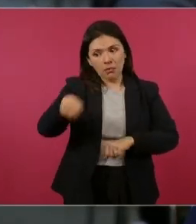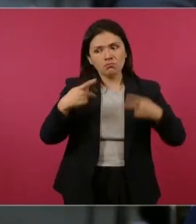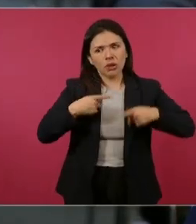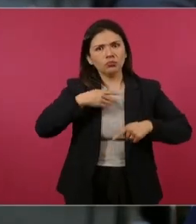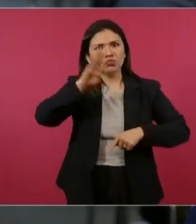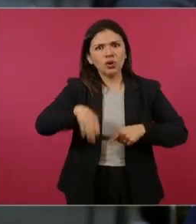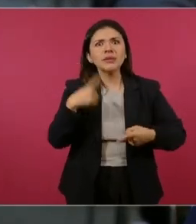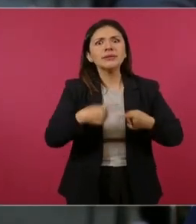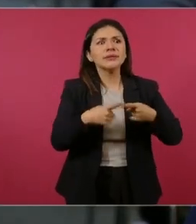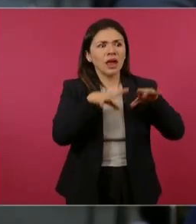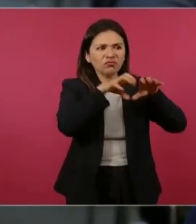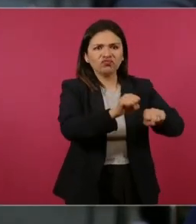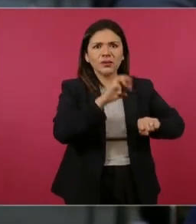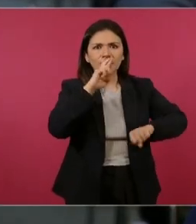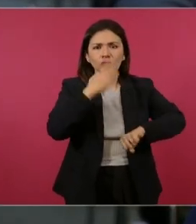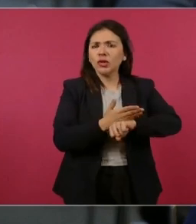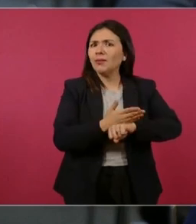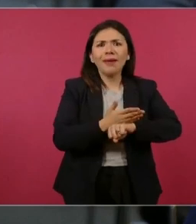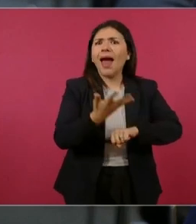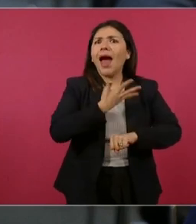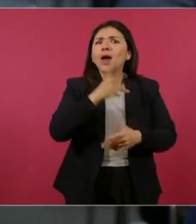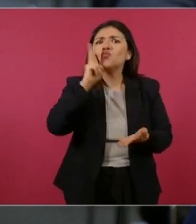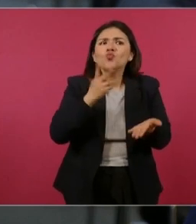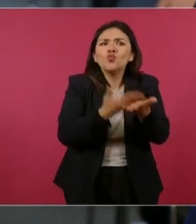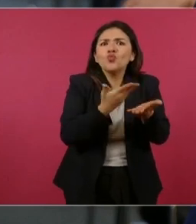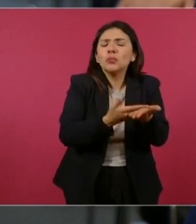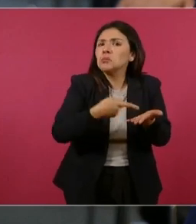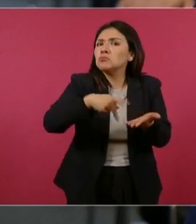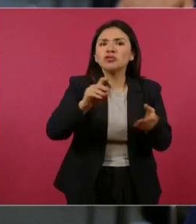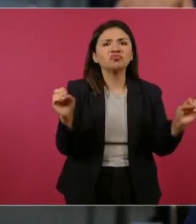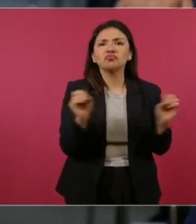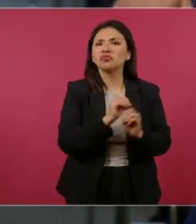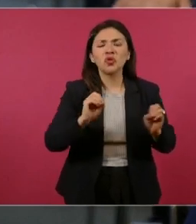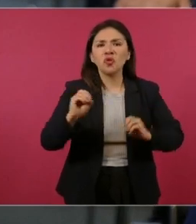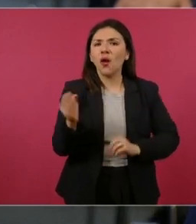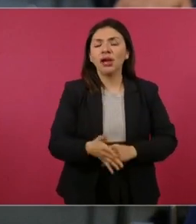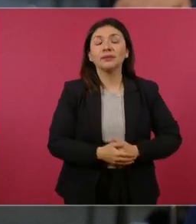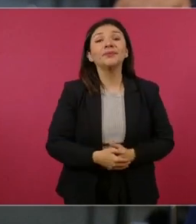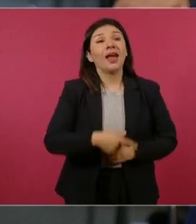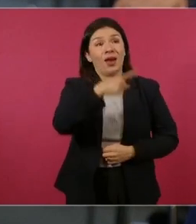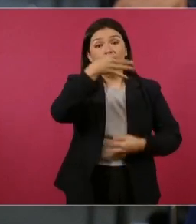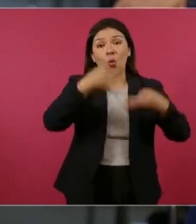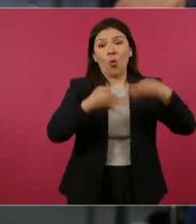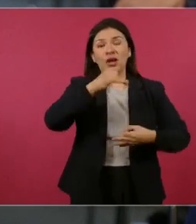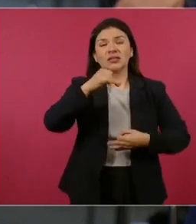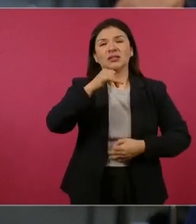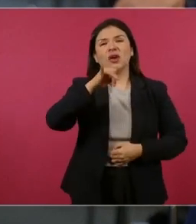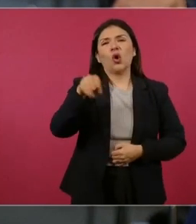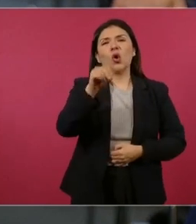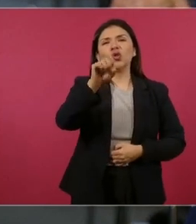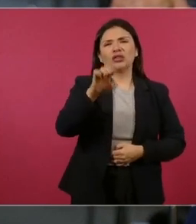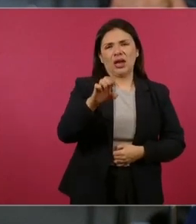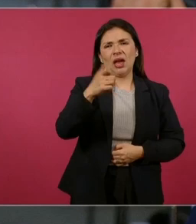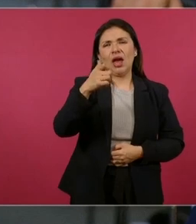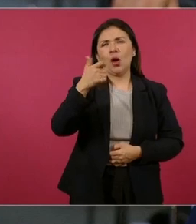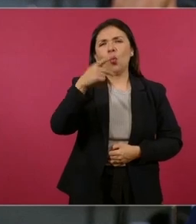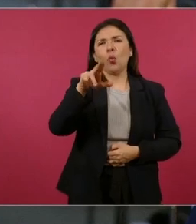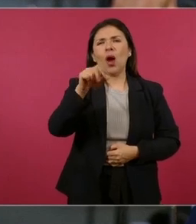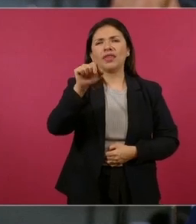de las pruebas contundentes. E incluso, el juez José Guadalupe Andrade intentó reclasificar el delito. Una